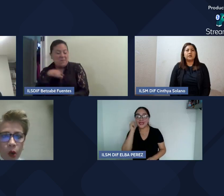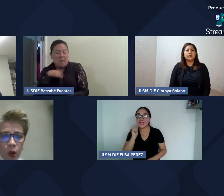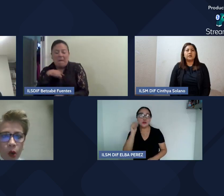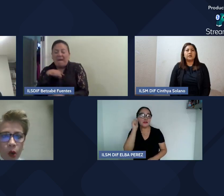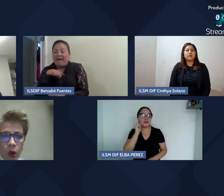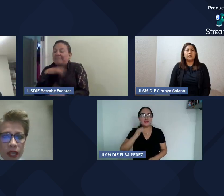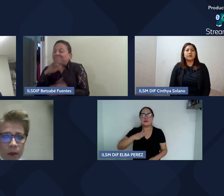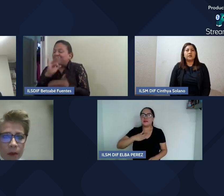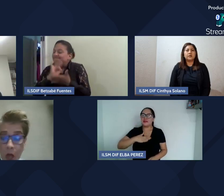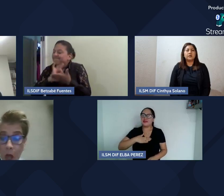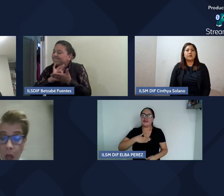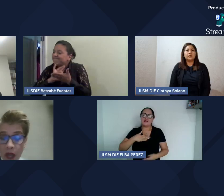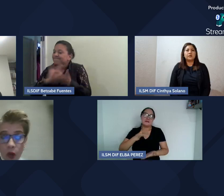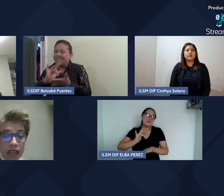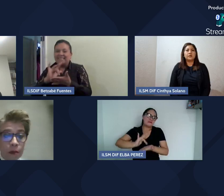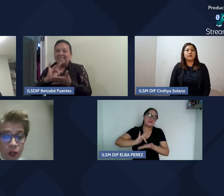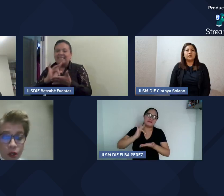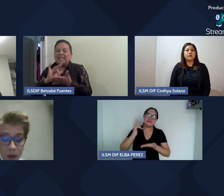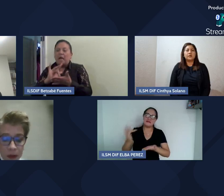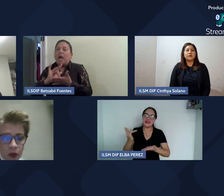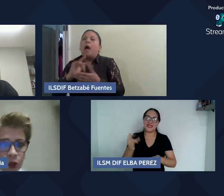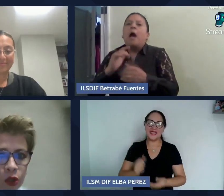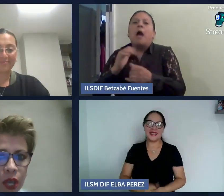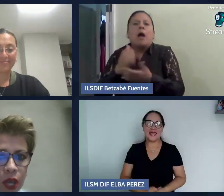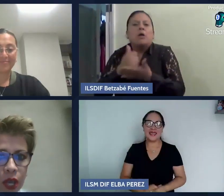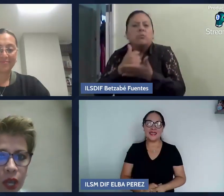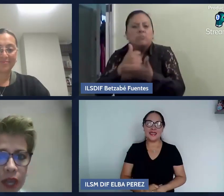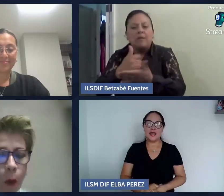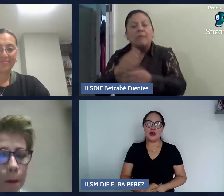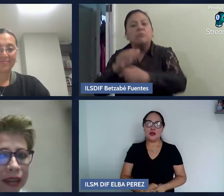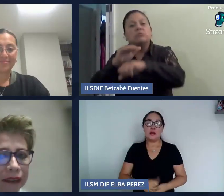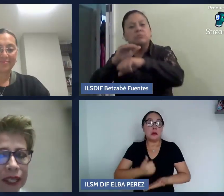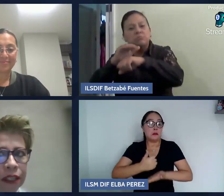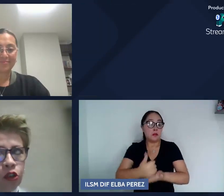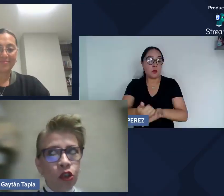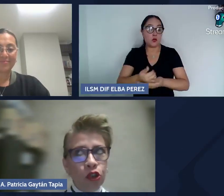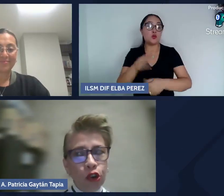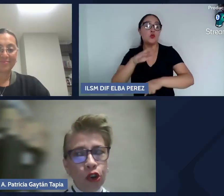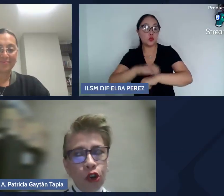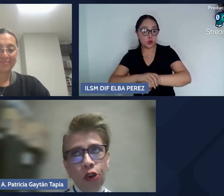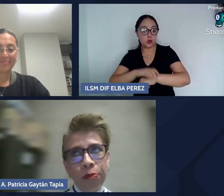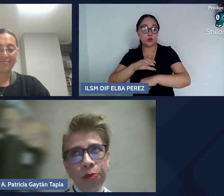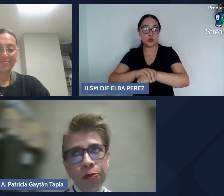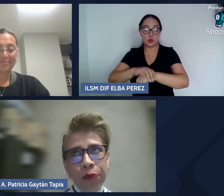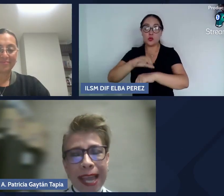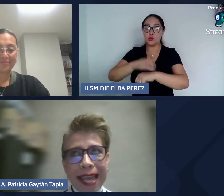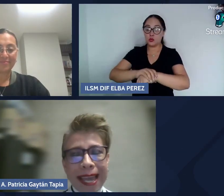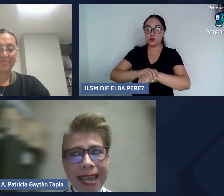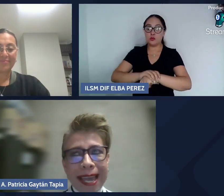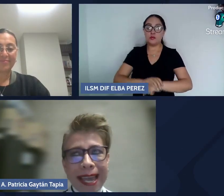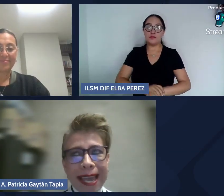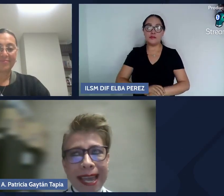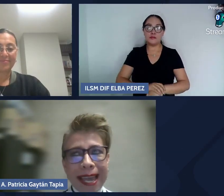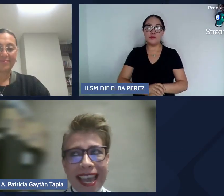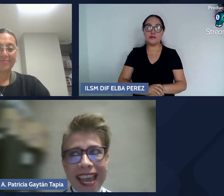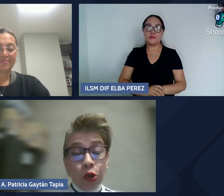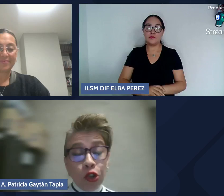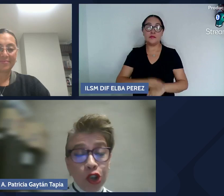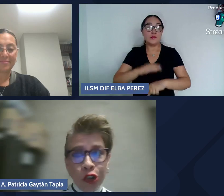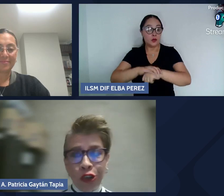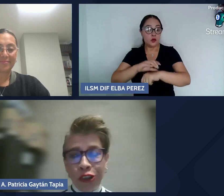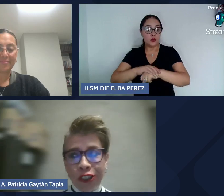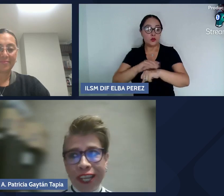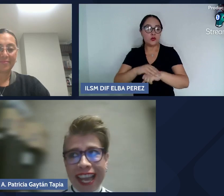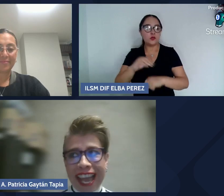los amigos, pero si además los amigos comparten no solo la